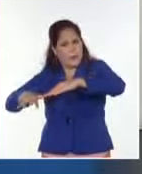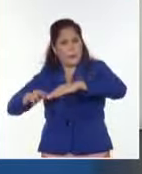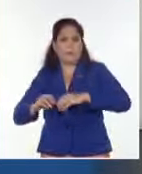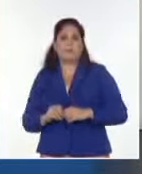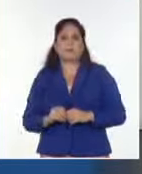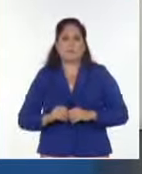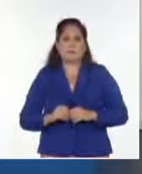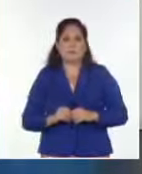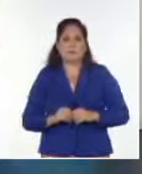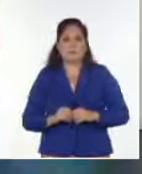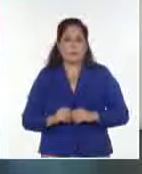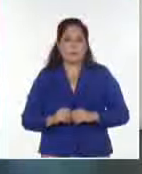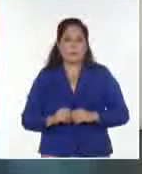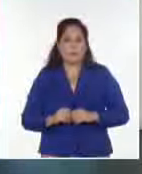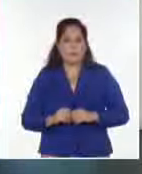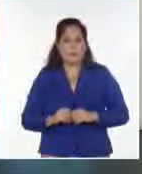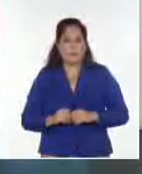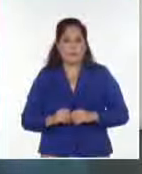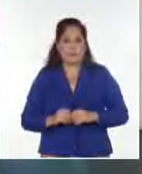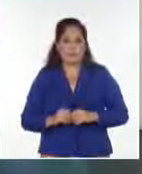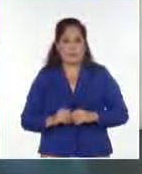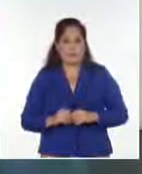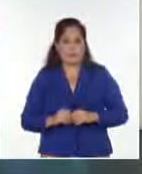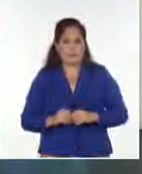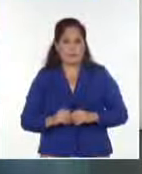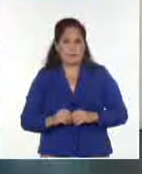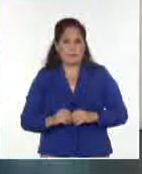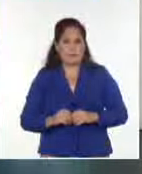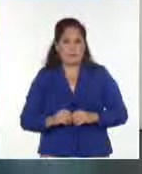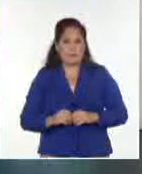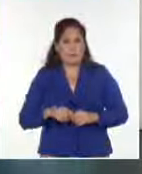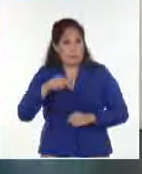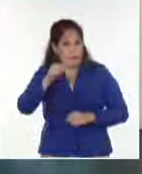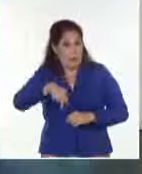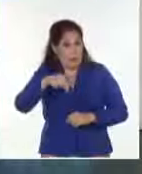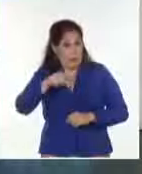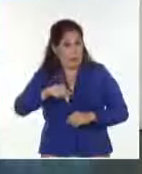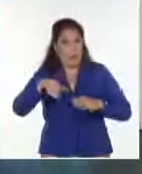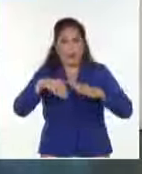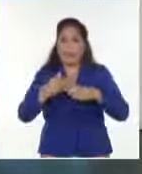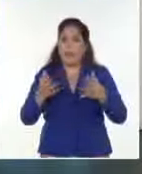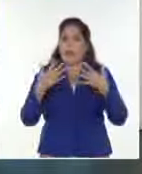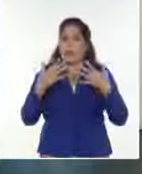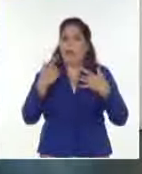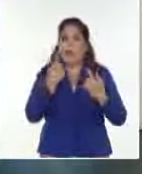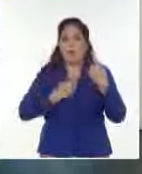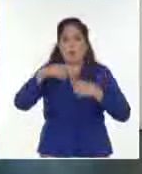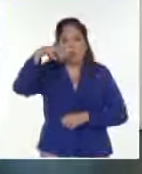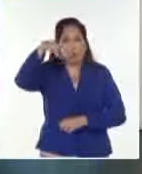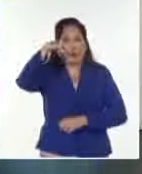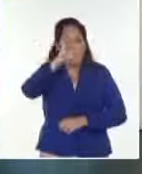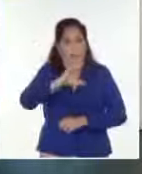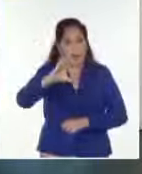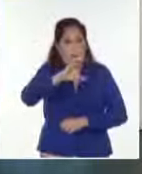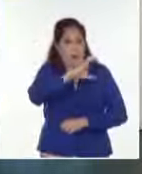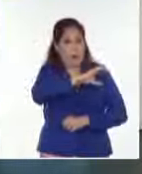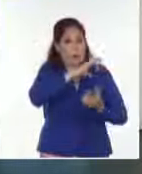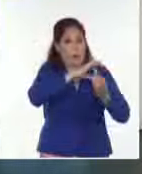occidental. En el resto de las costas, la mar permanecerá tranquila. En resumen, para hoy, un día cálido con algunas lluvias desde Camagüey